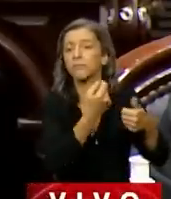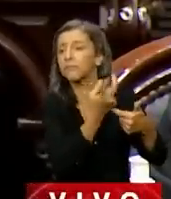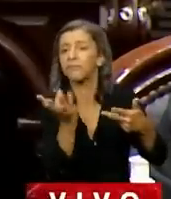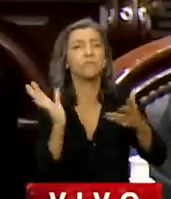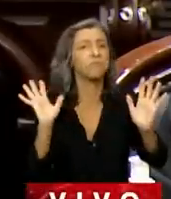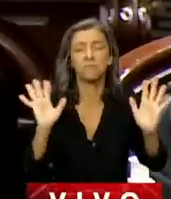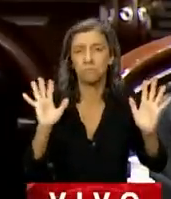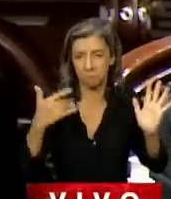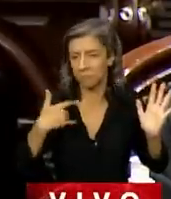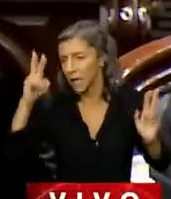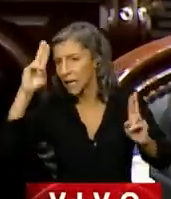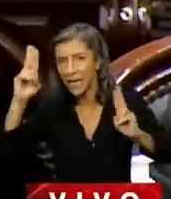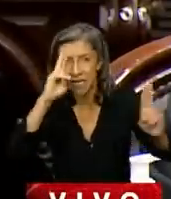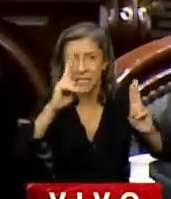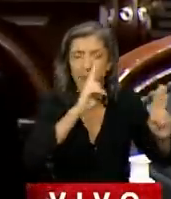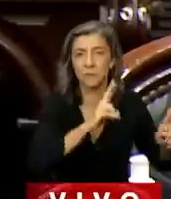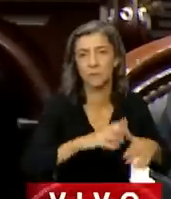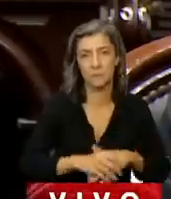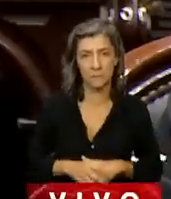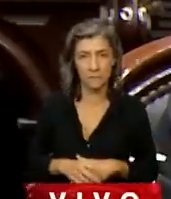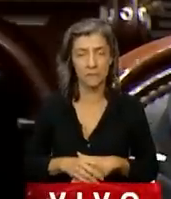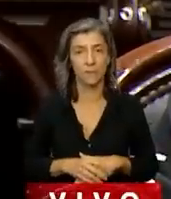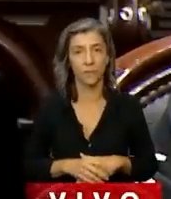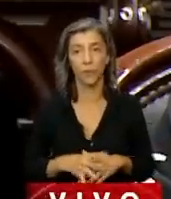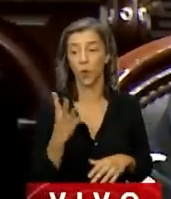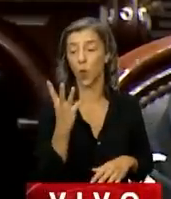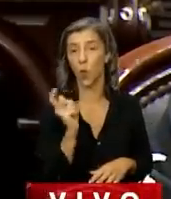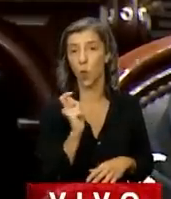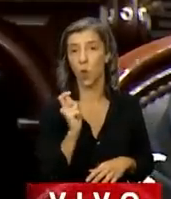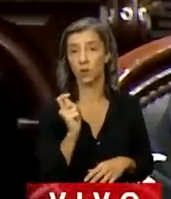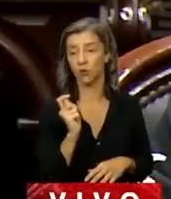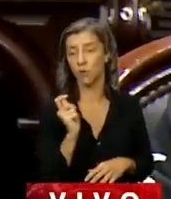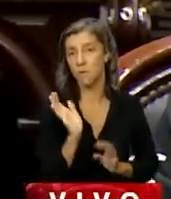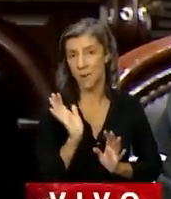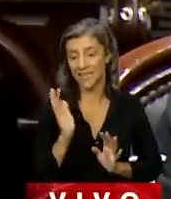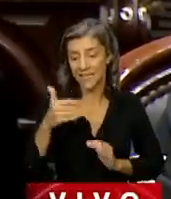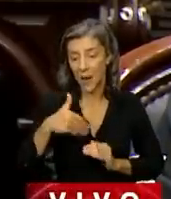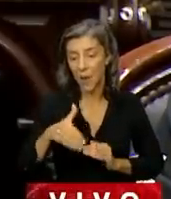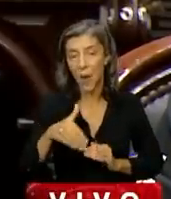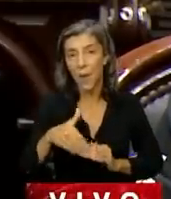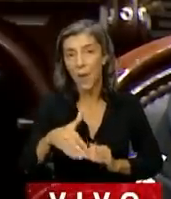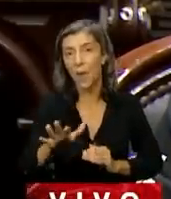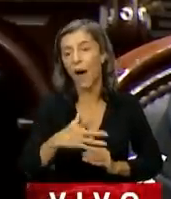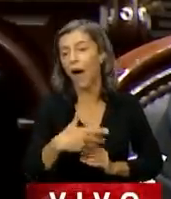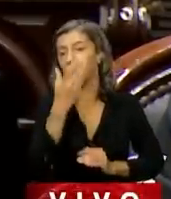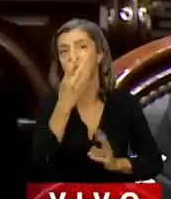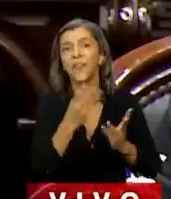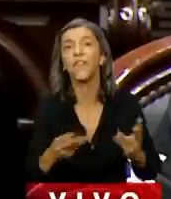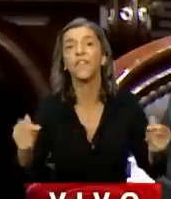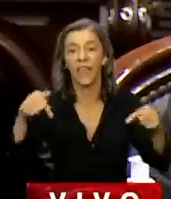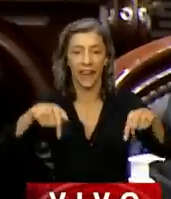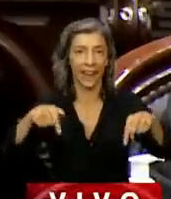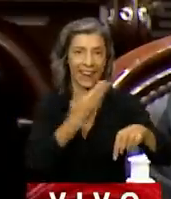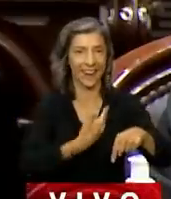Estamos a 4 meses de concluir y ratificar o no las autoridades